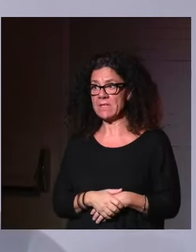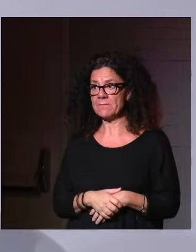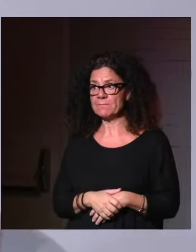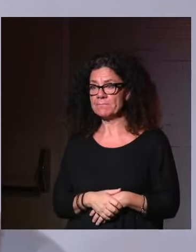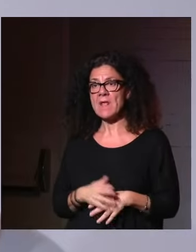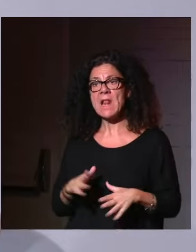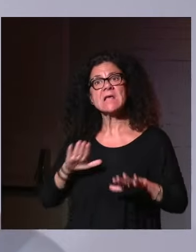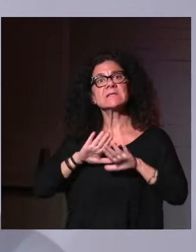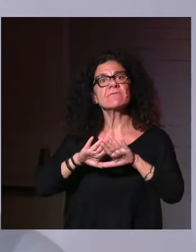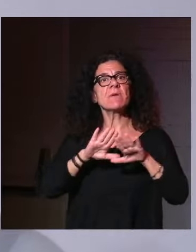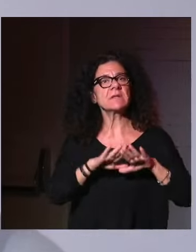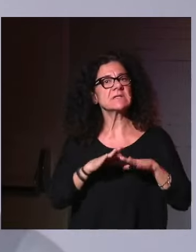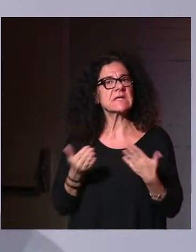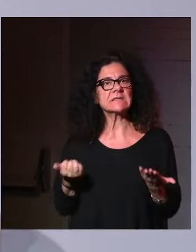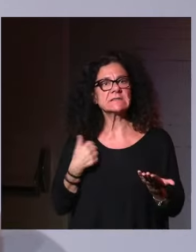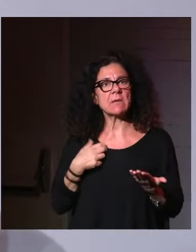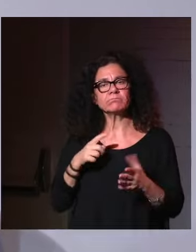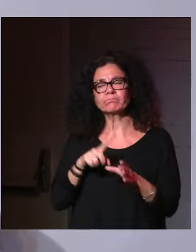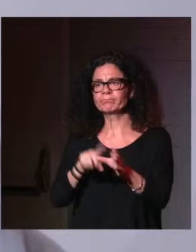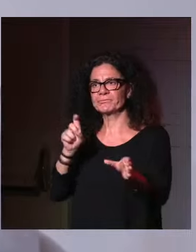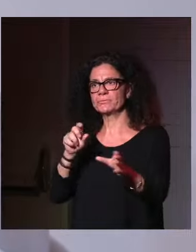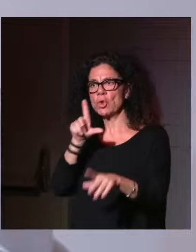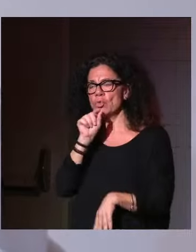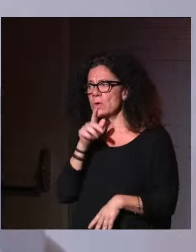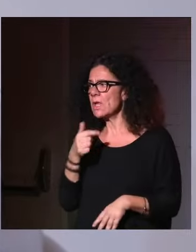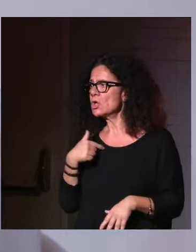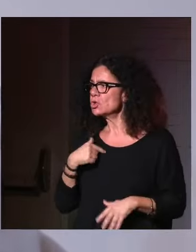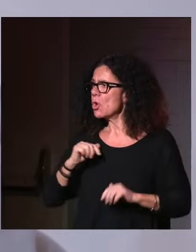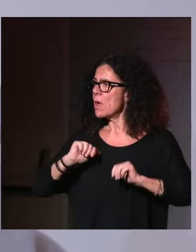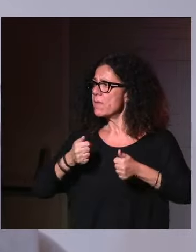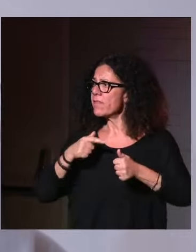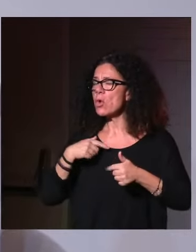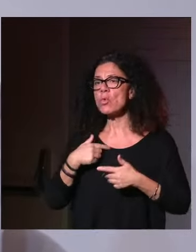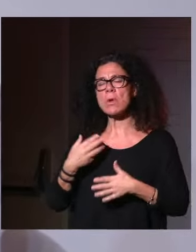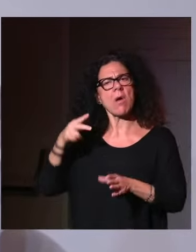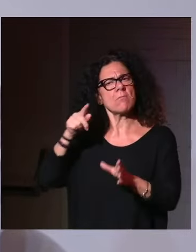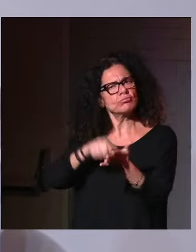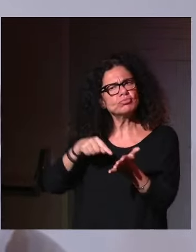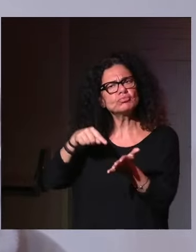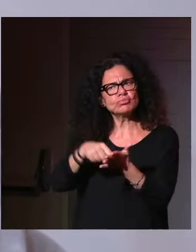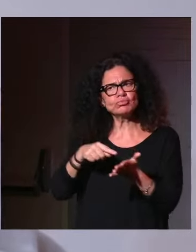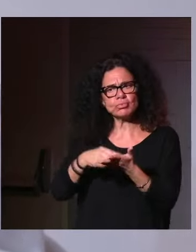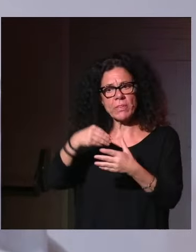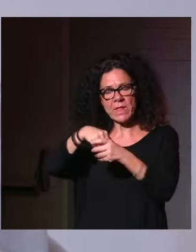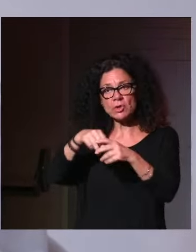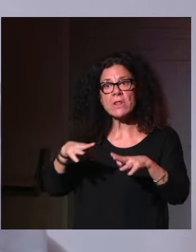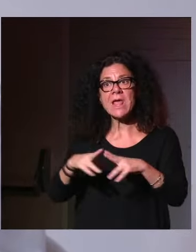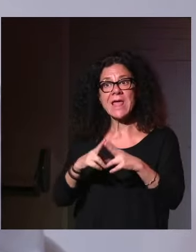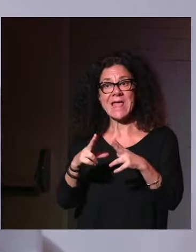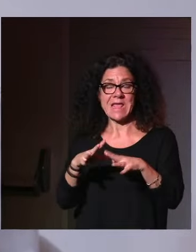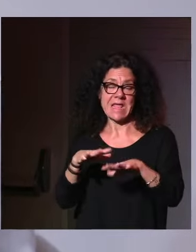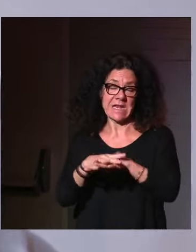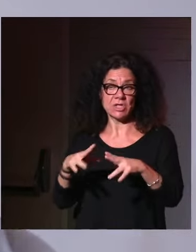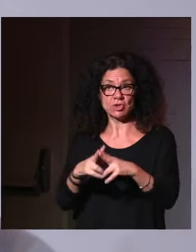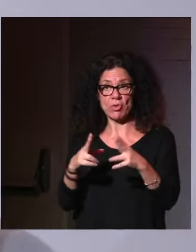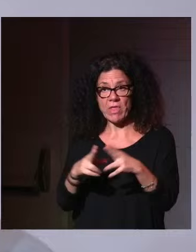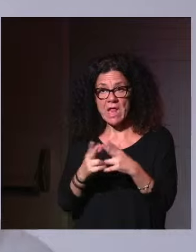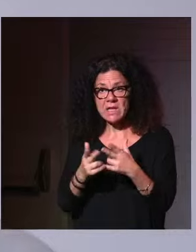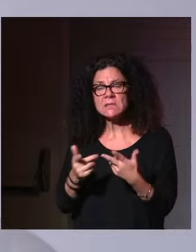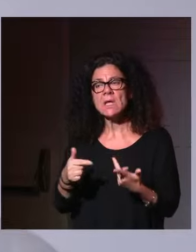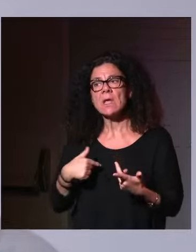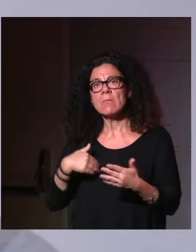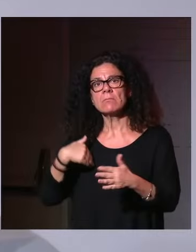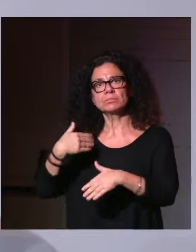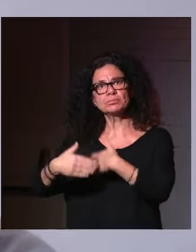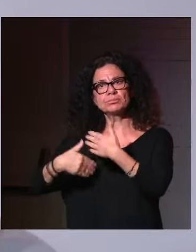feministas hemos dejado Twitter o sea yo arranqué teniendo una presencia muy grande en redes sociales eh y conforme